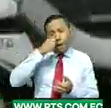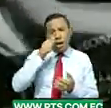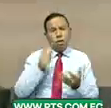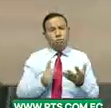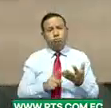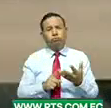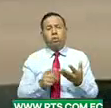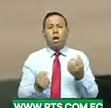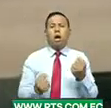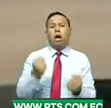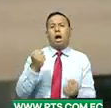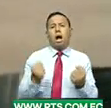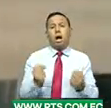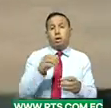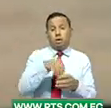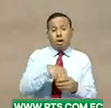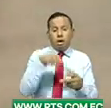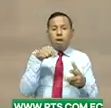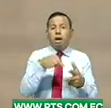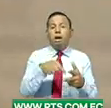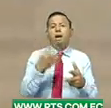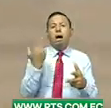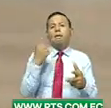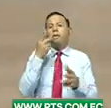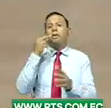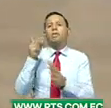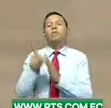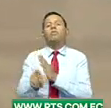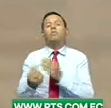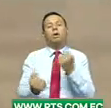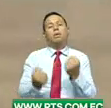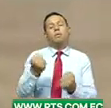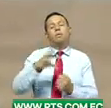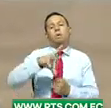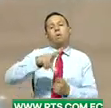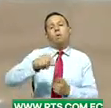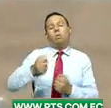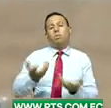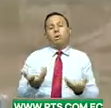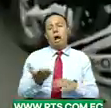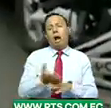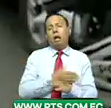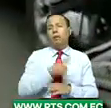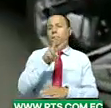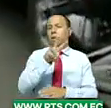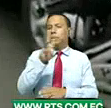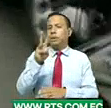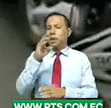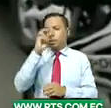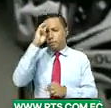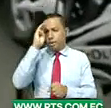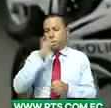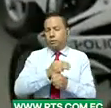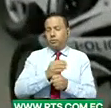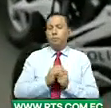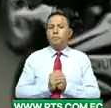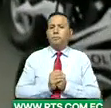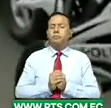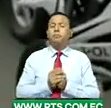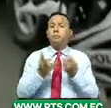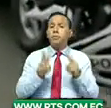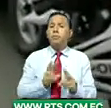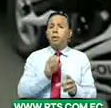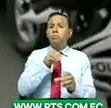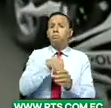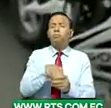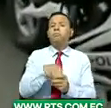el vehículo en que se transportaban estaba reportado como robado el 26 de mayo. Otro presunto implicado en esta mortal